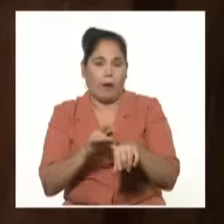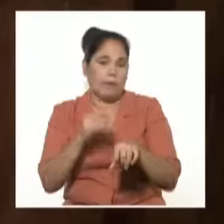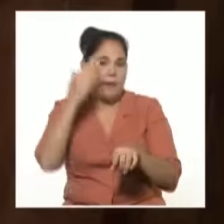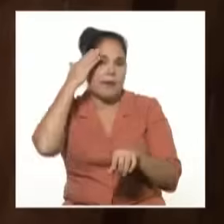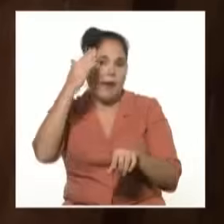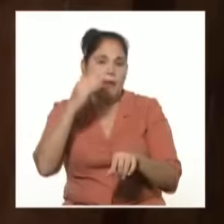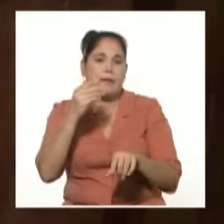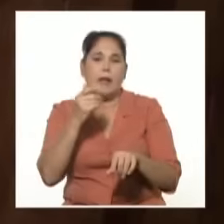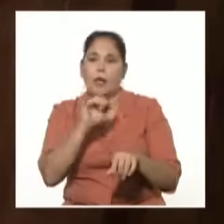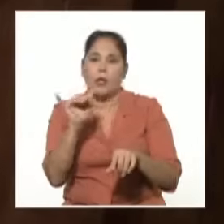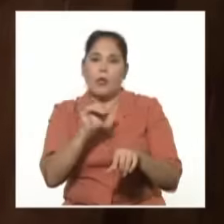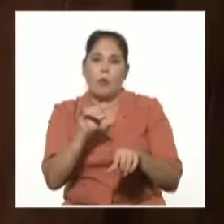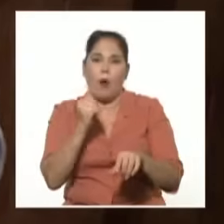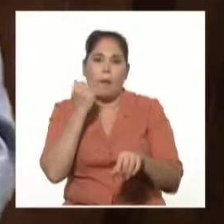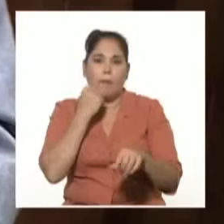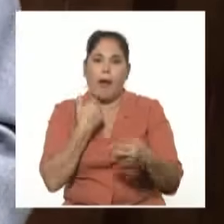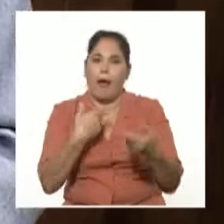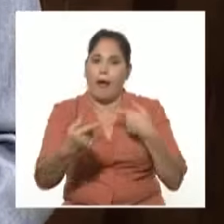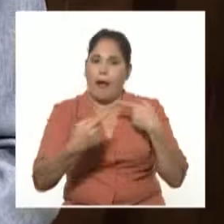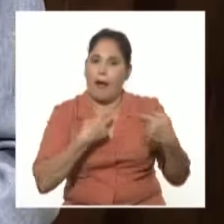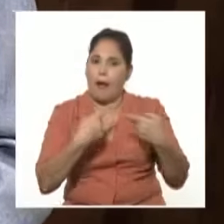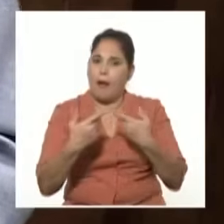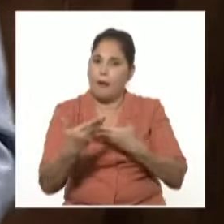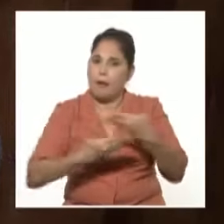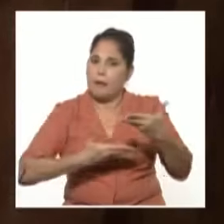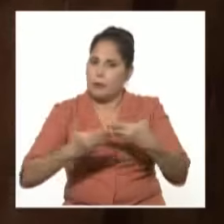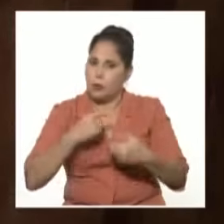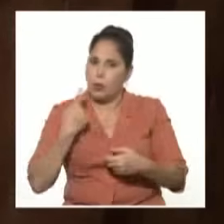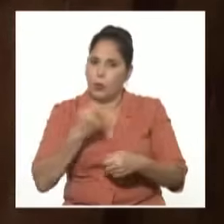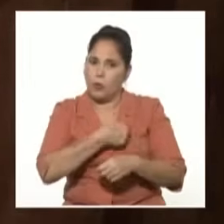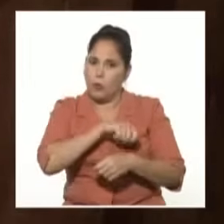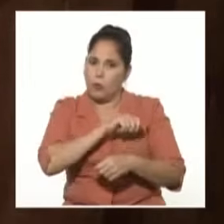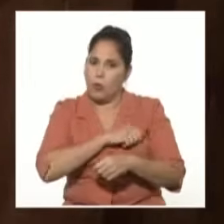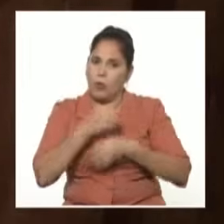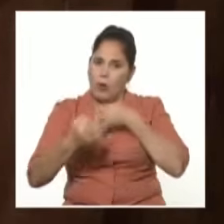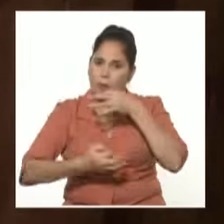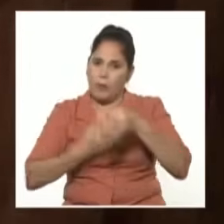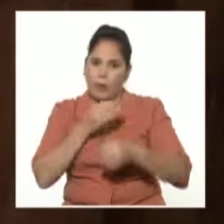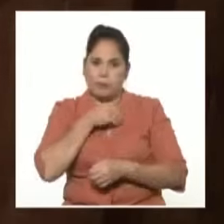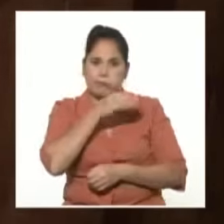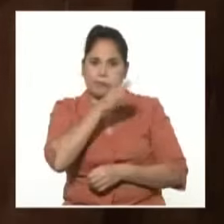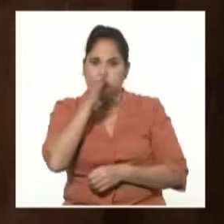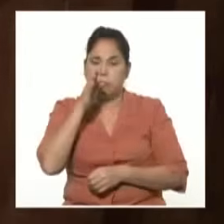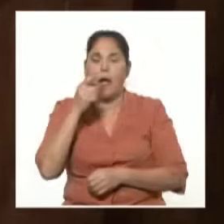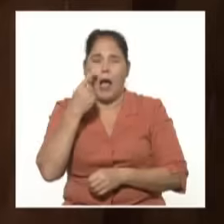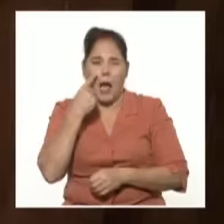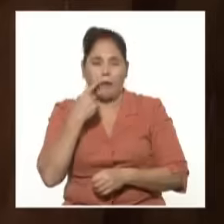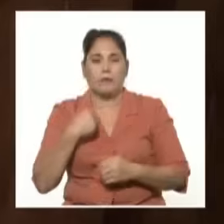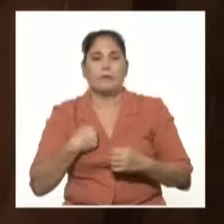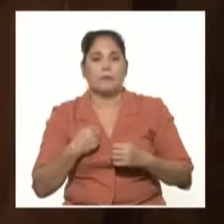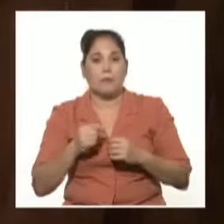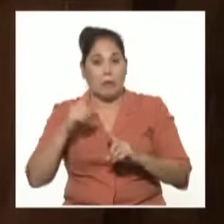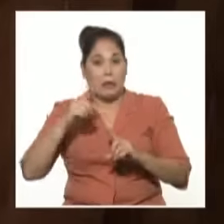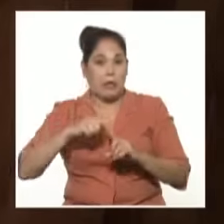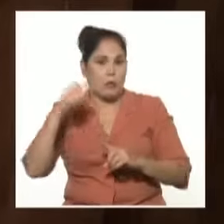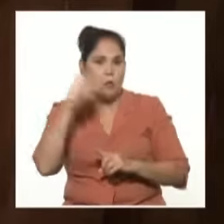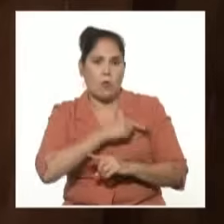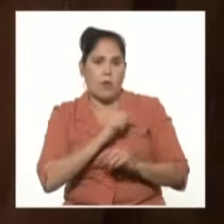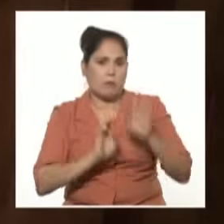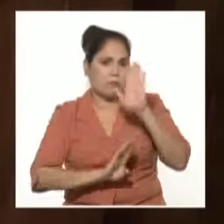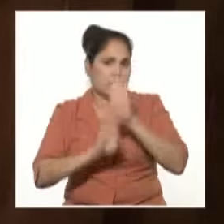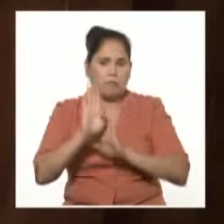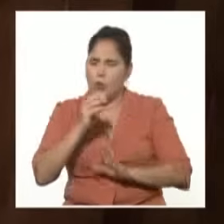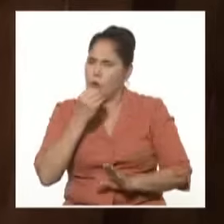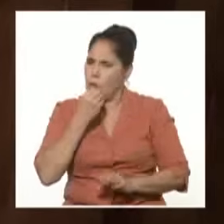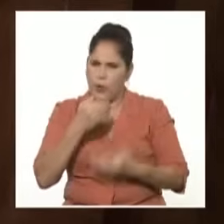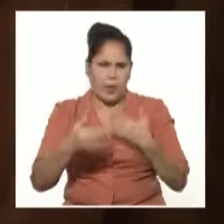una conexión más frecuente y sistemática con el pueblo. Ni la más avanzada tecnología puede